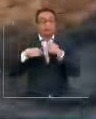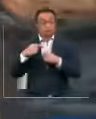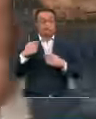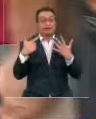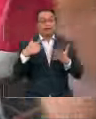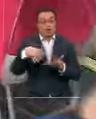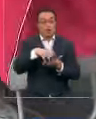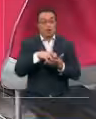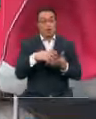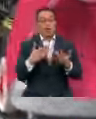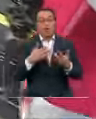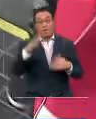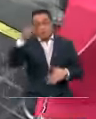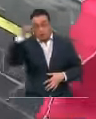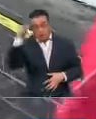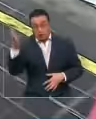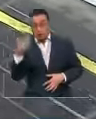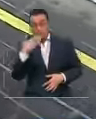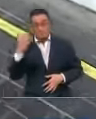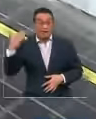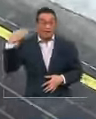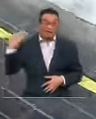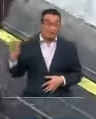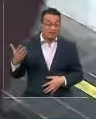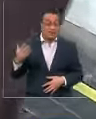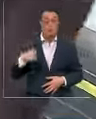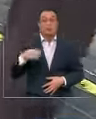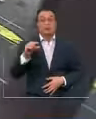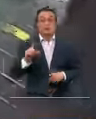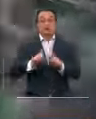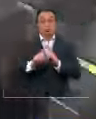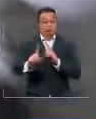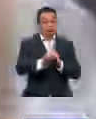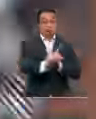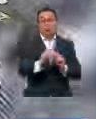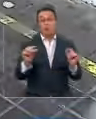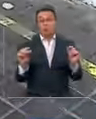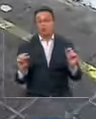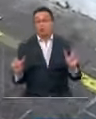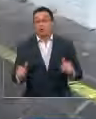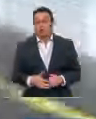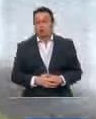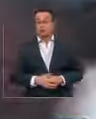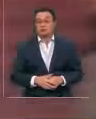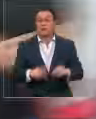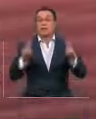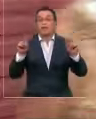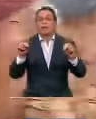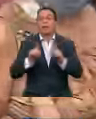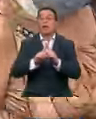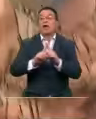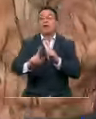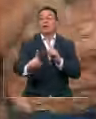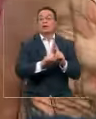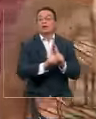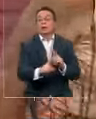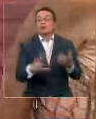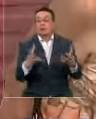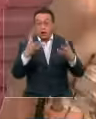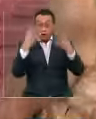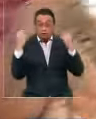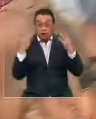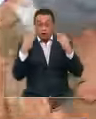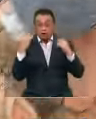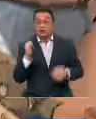7 comunas, entre ellas Puente Alto, donde hay poco de distanciamiento físico. El tema de la distancia, como que se nos ha